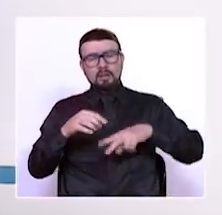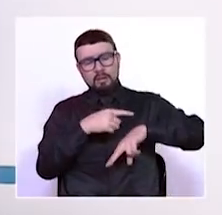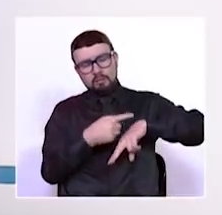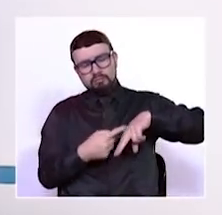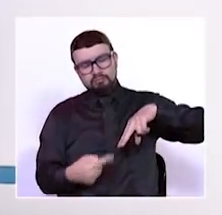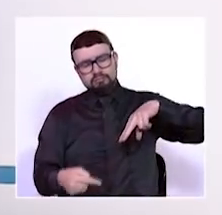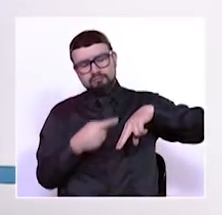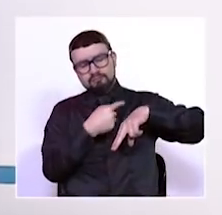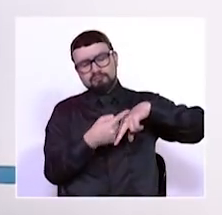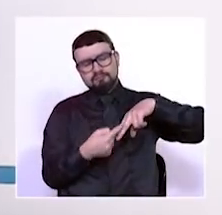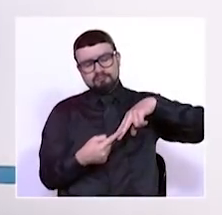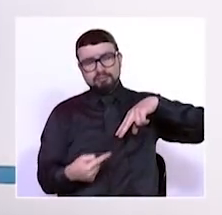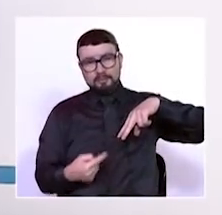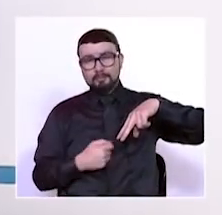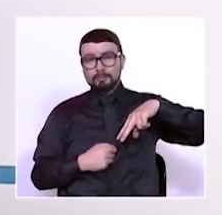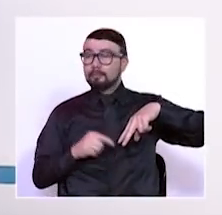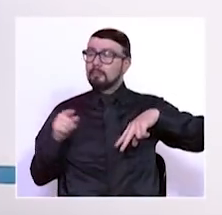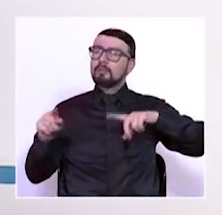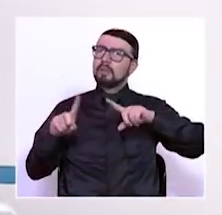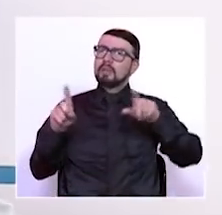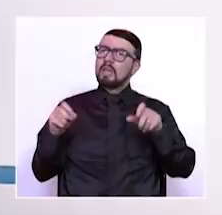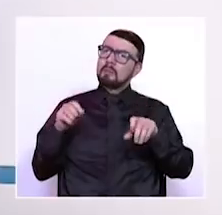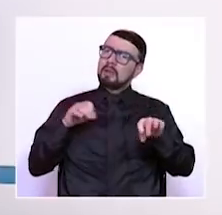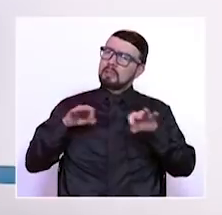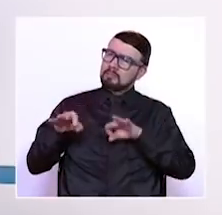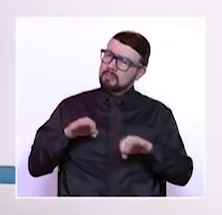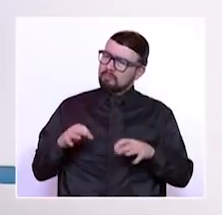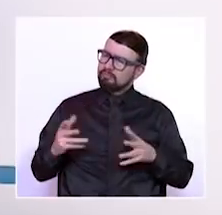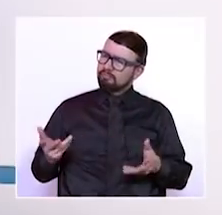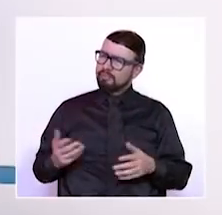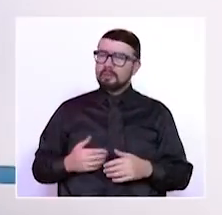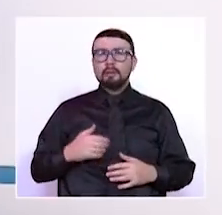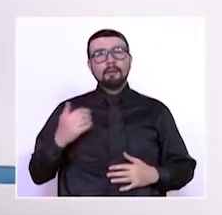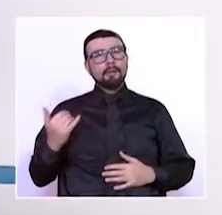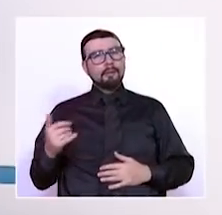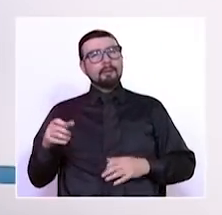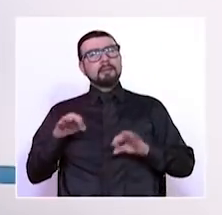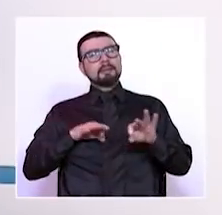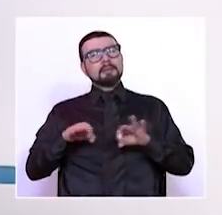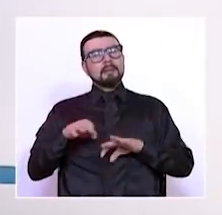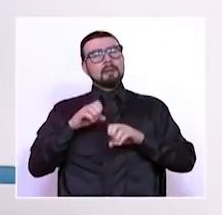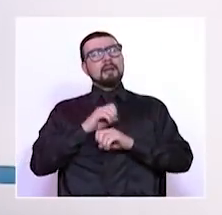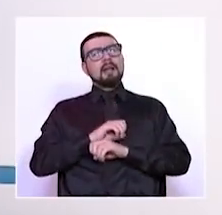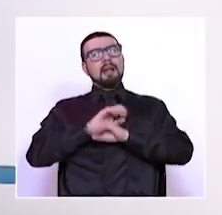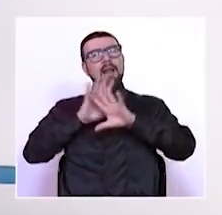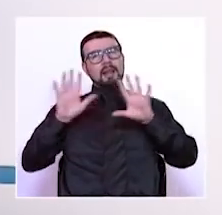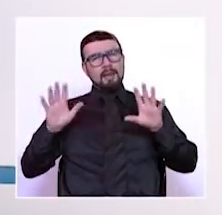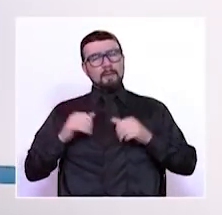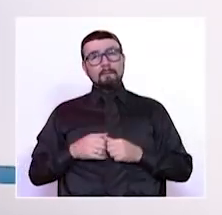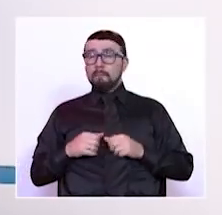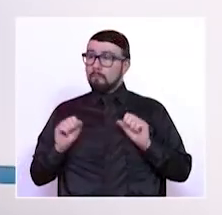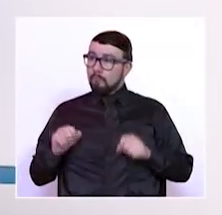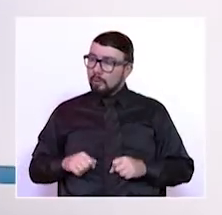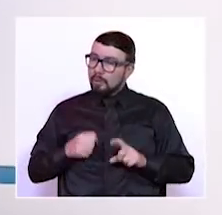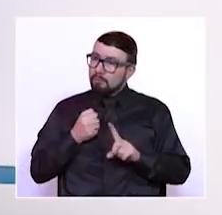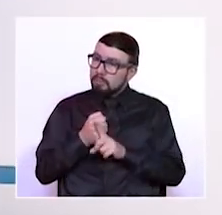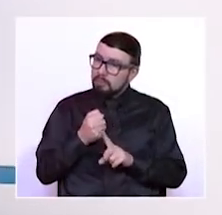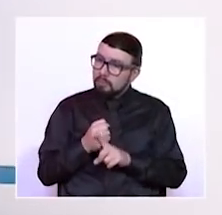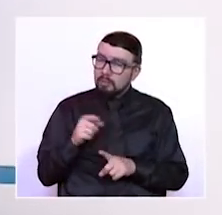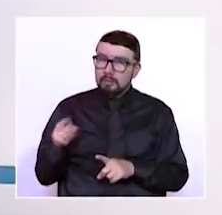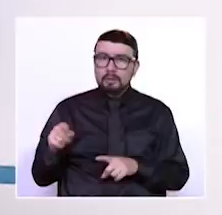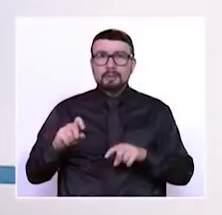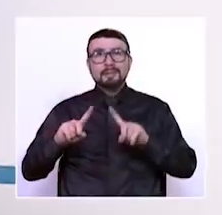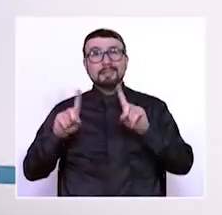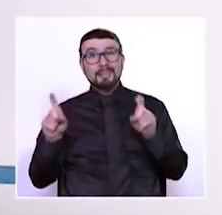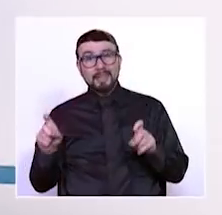de este tema y vamos a hablar de una manera muy didáctica y vamos a hacer mucho énfasis en el tema de las